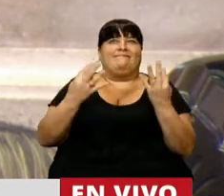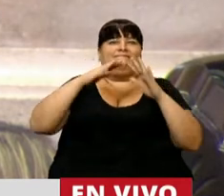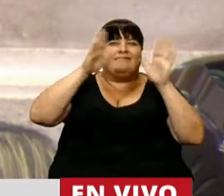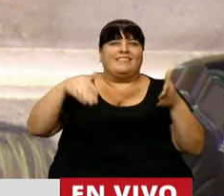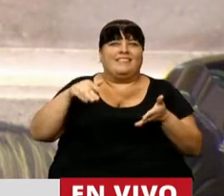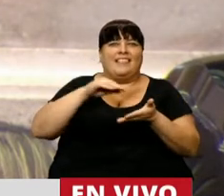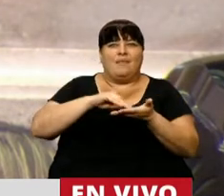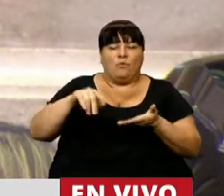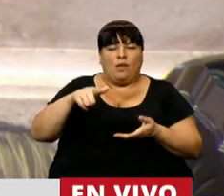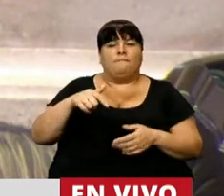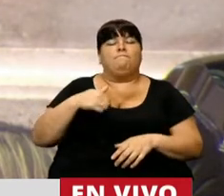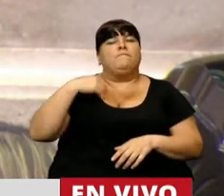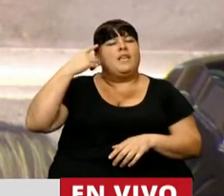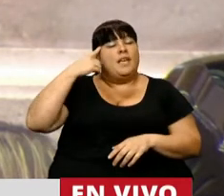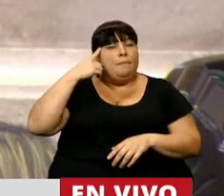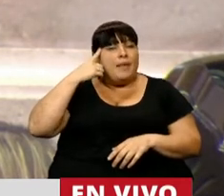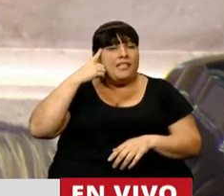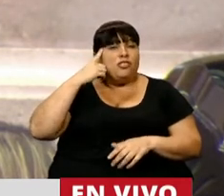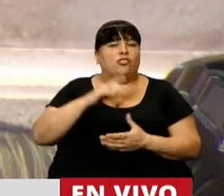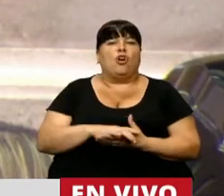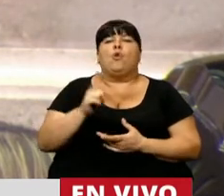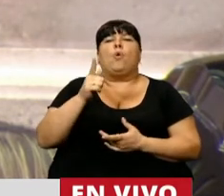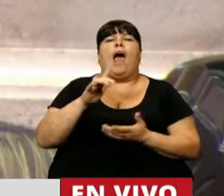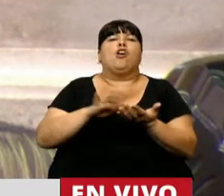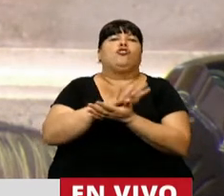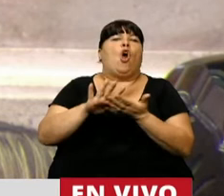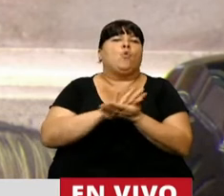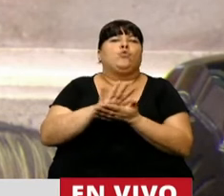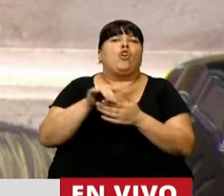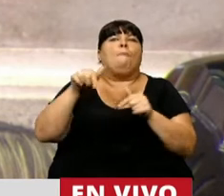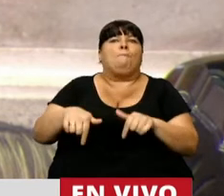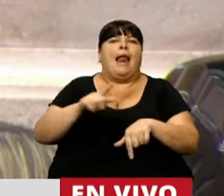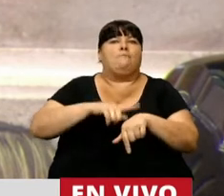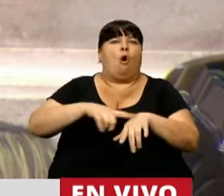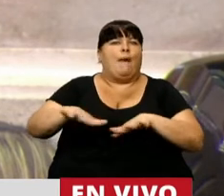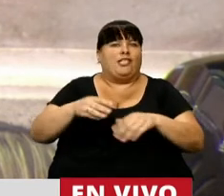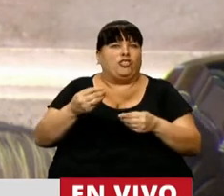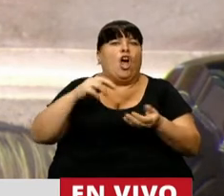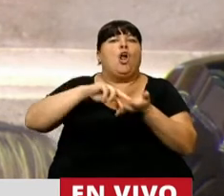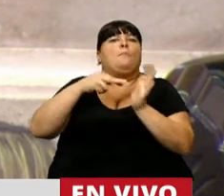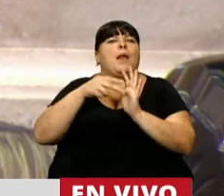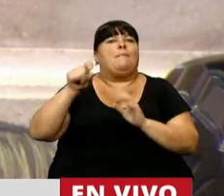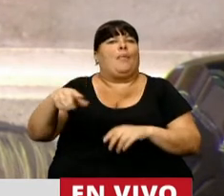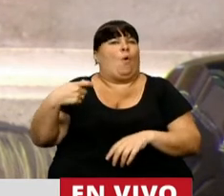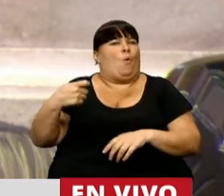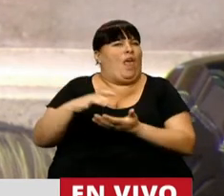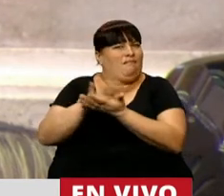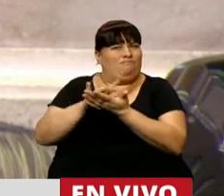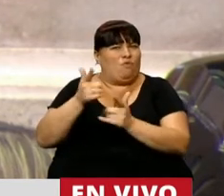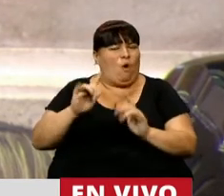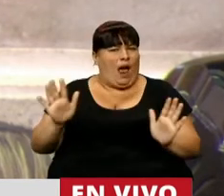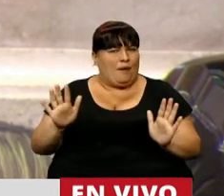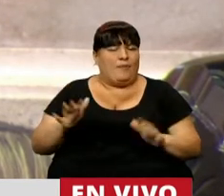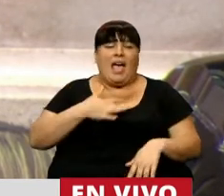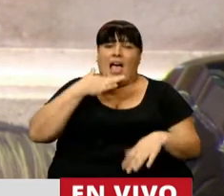casa. Yo creo que no hay una solución coyuntural para el problema de los jubilados.